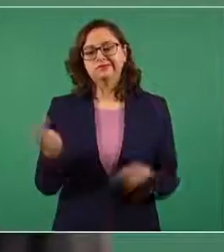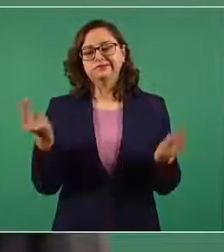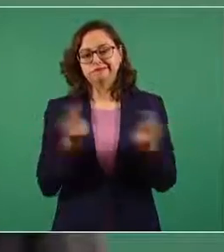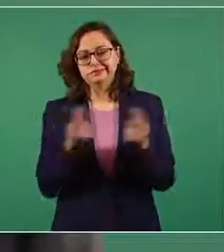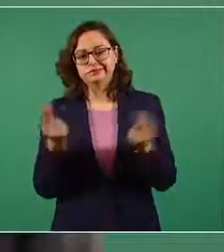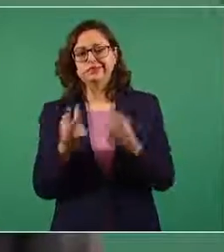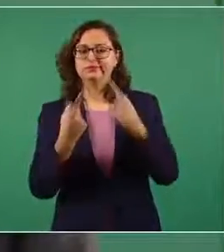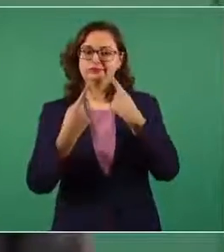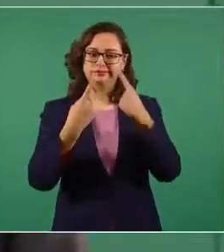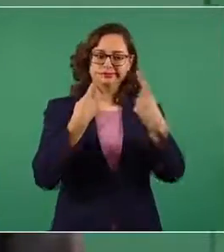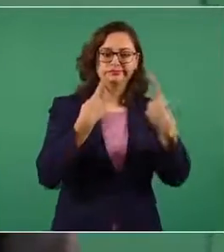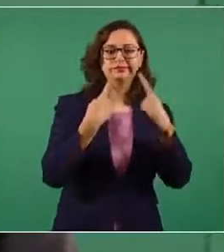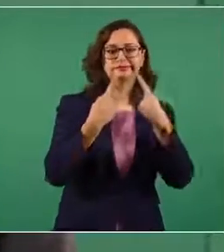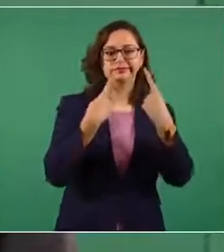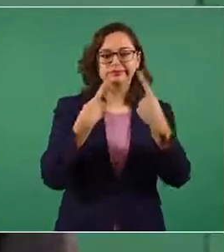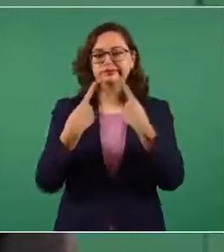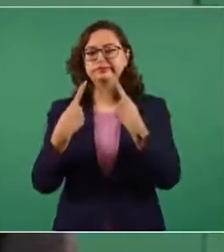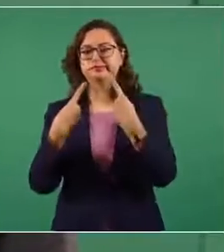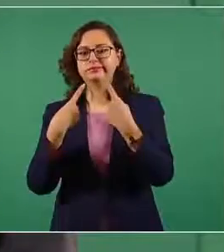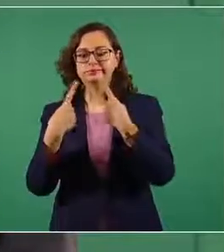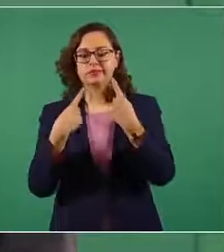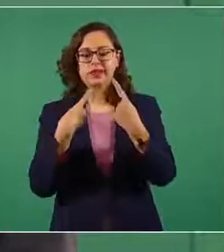llevar a cabo un programa